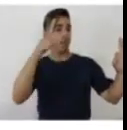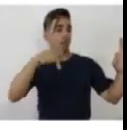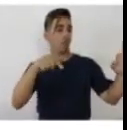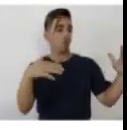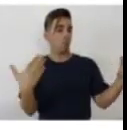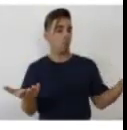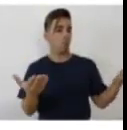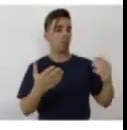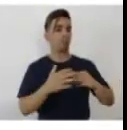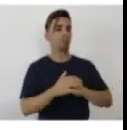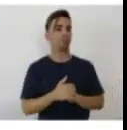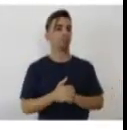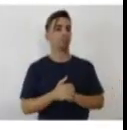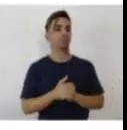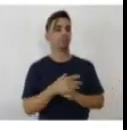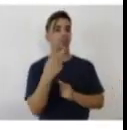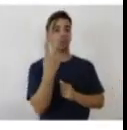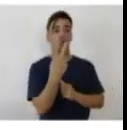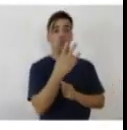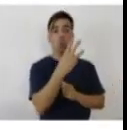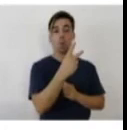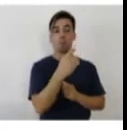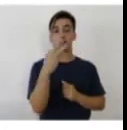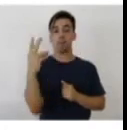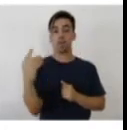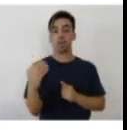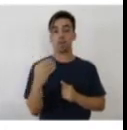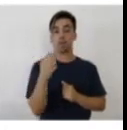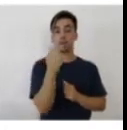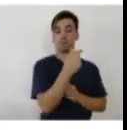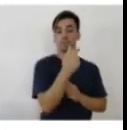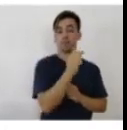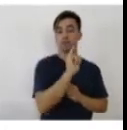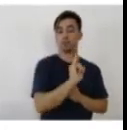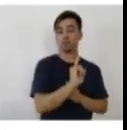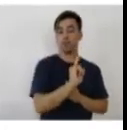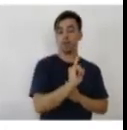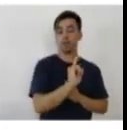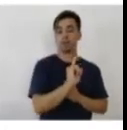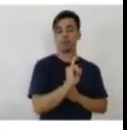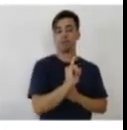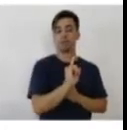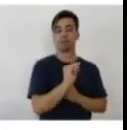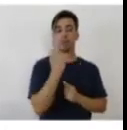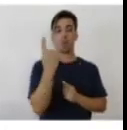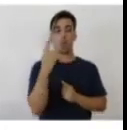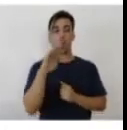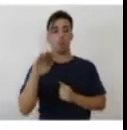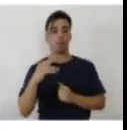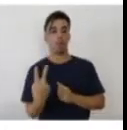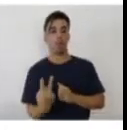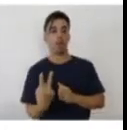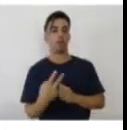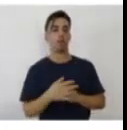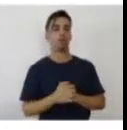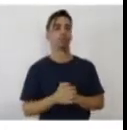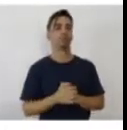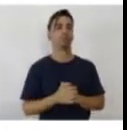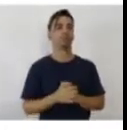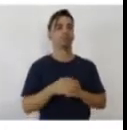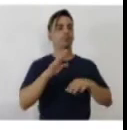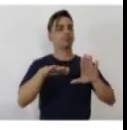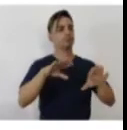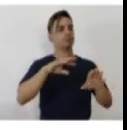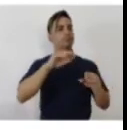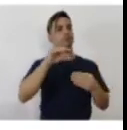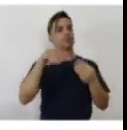este caso, como se encontraron dos valores, menos 6 y un medio,